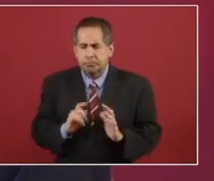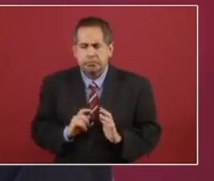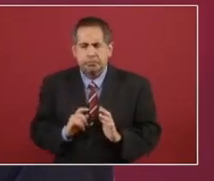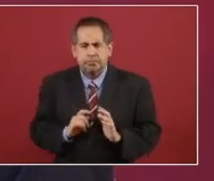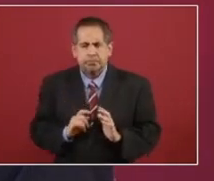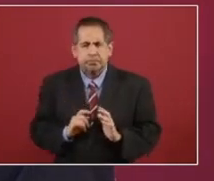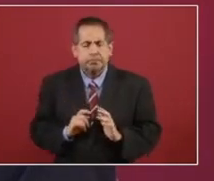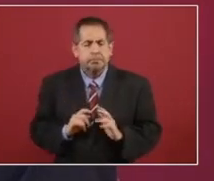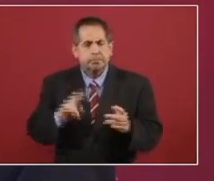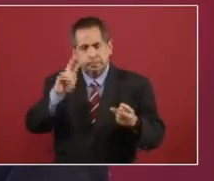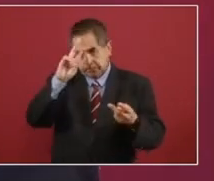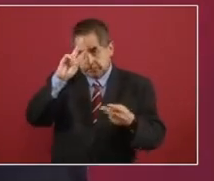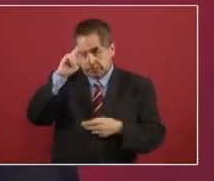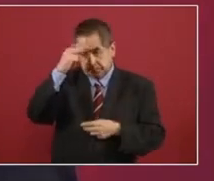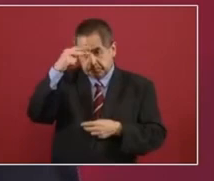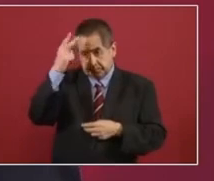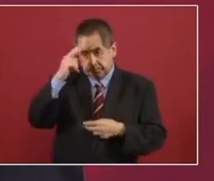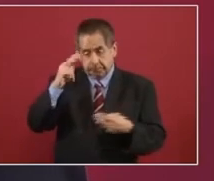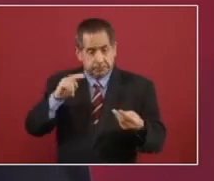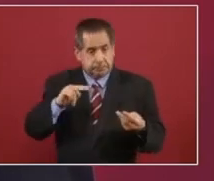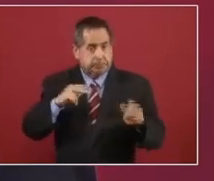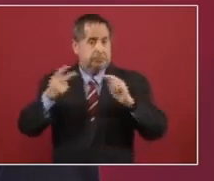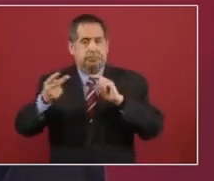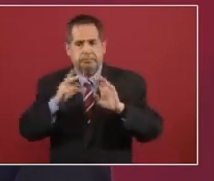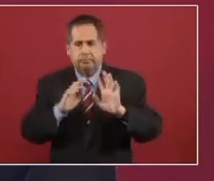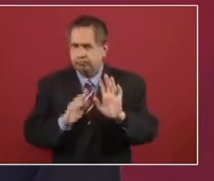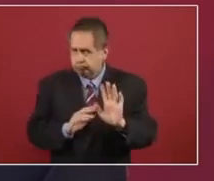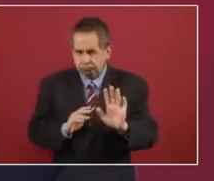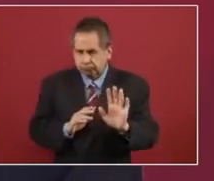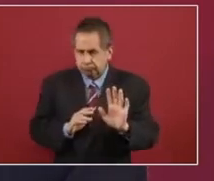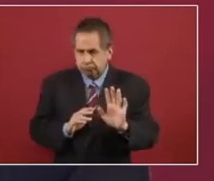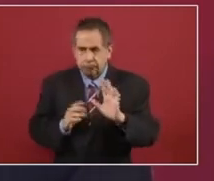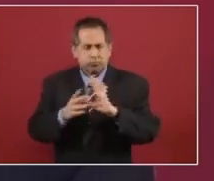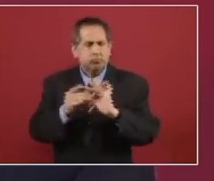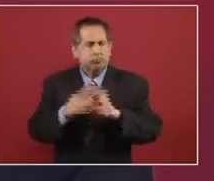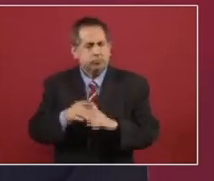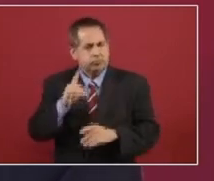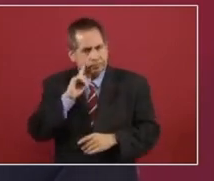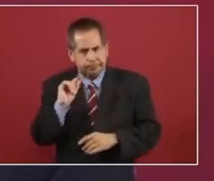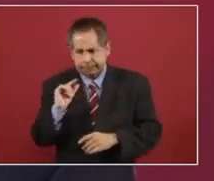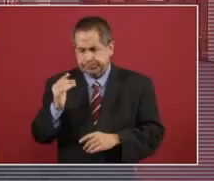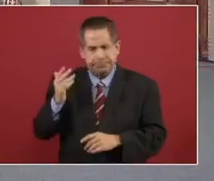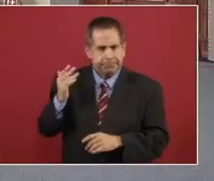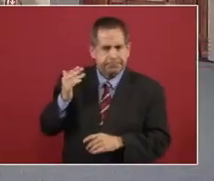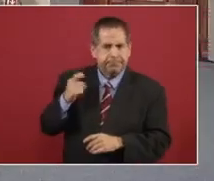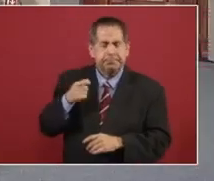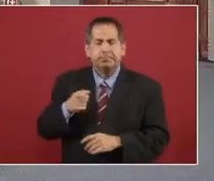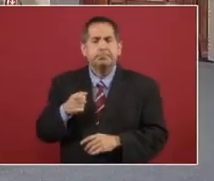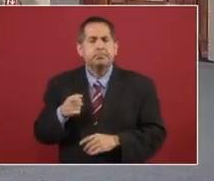que se vaya a malinterpretar. Ahora hubo